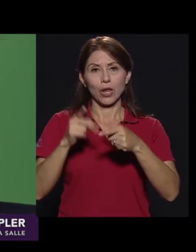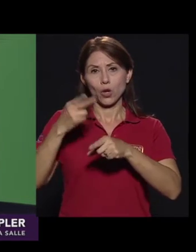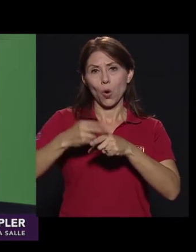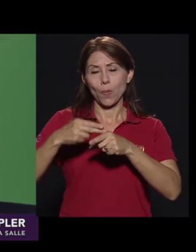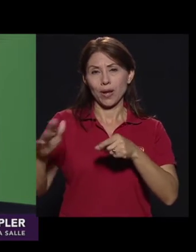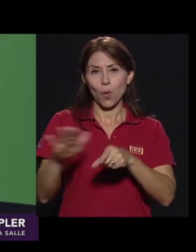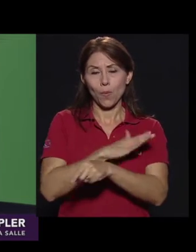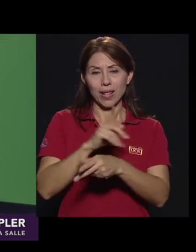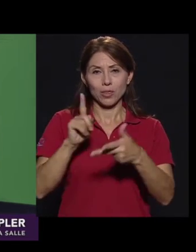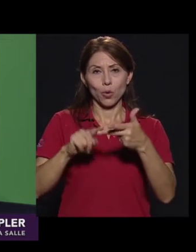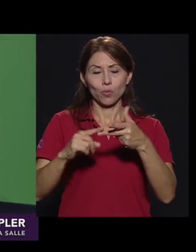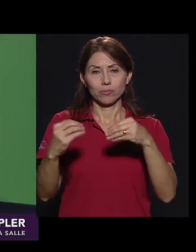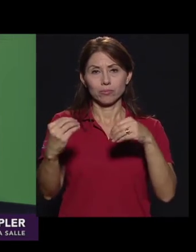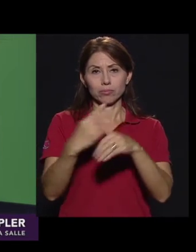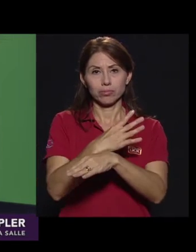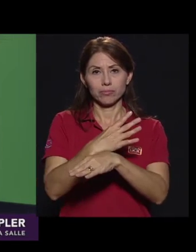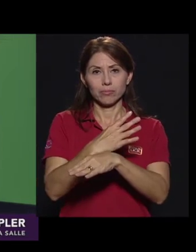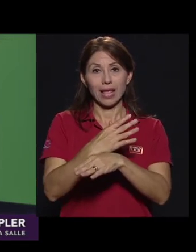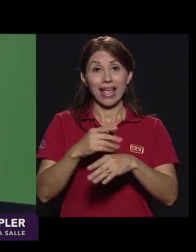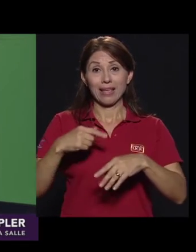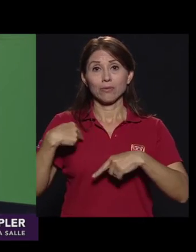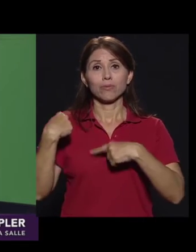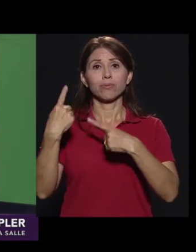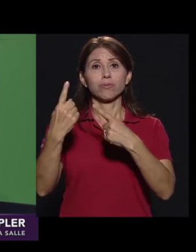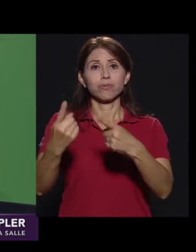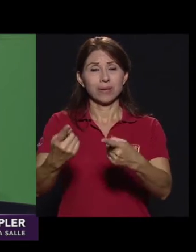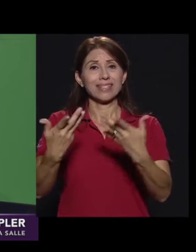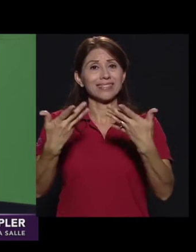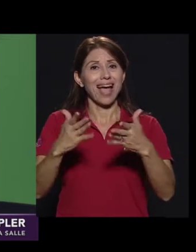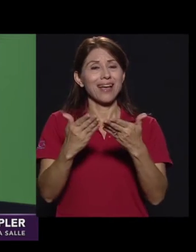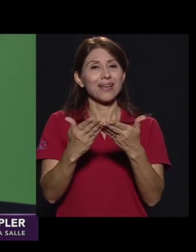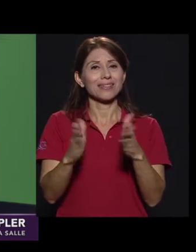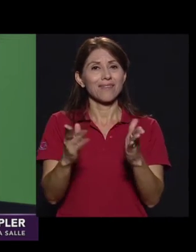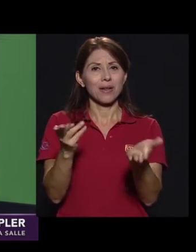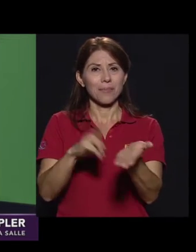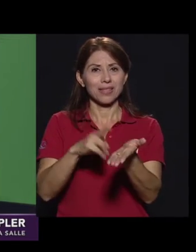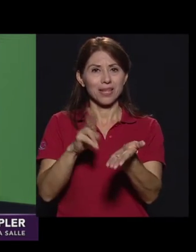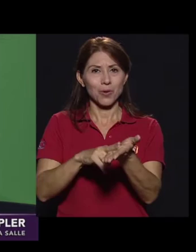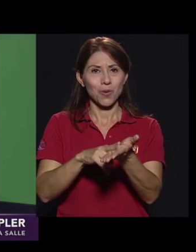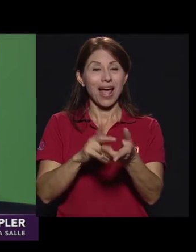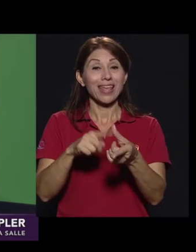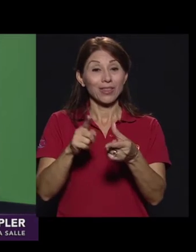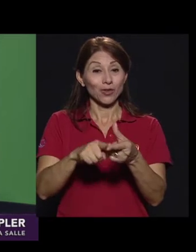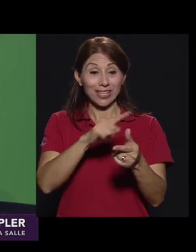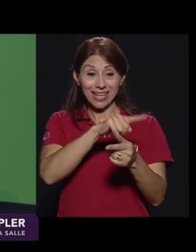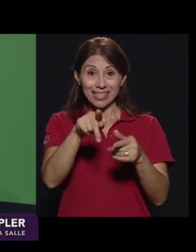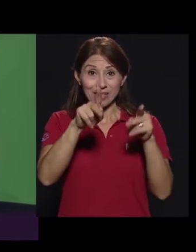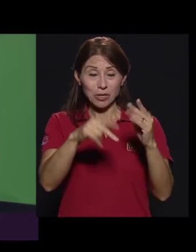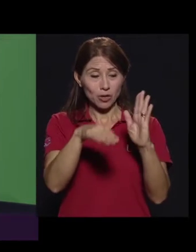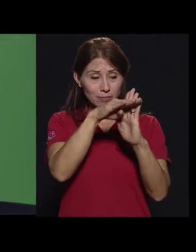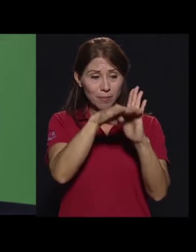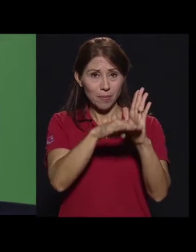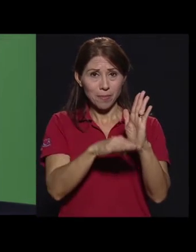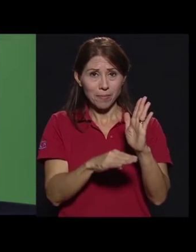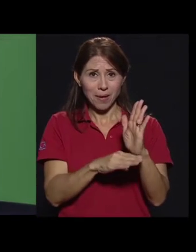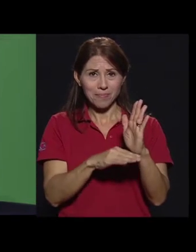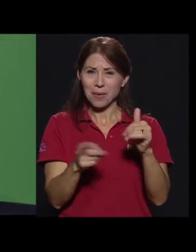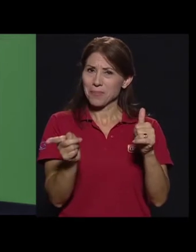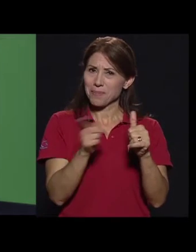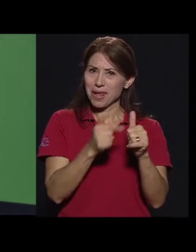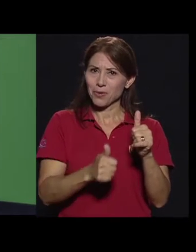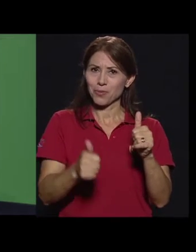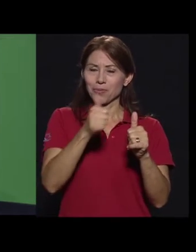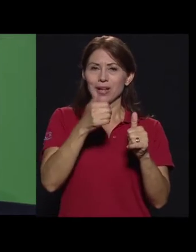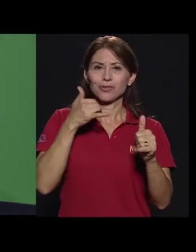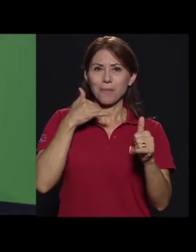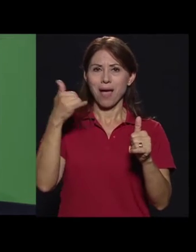de datos de correo electrónico, entonces, apenas se abra la matrícula, esa lista que se han contactado con nosotros, sería la lista prioritaria, a